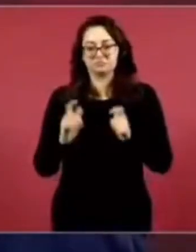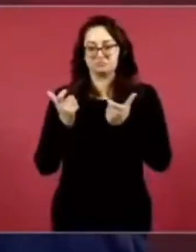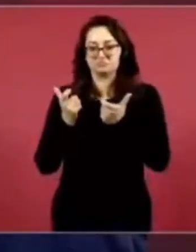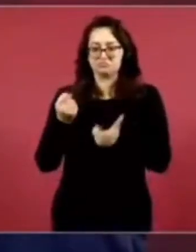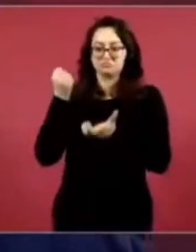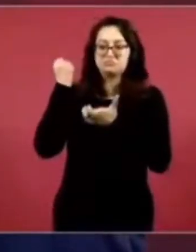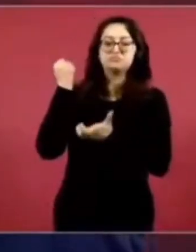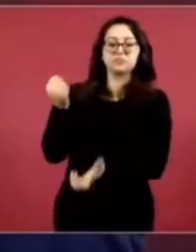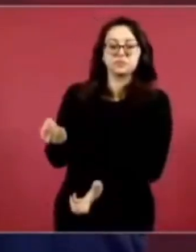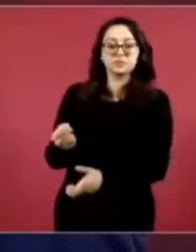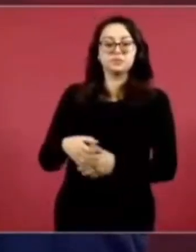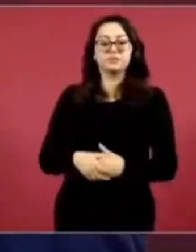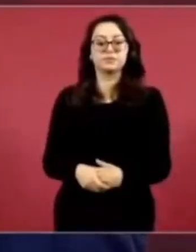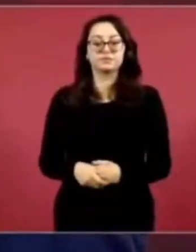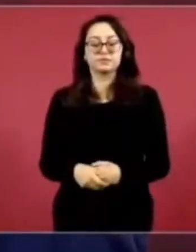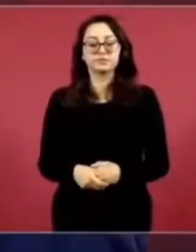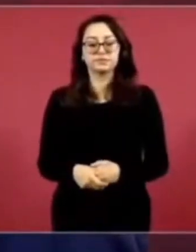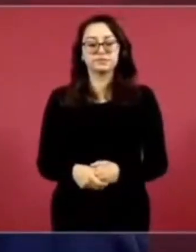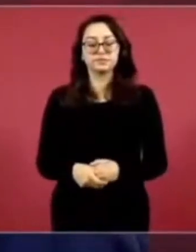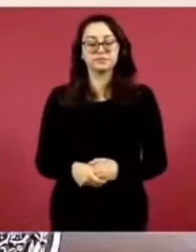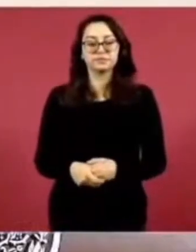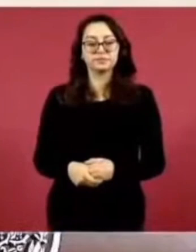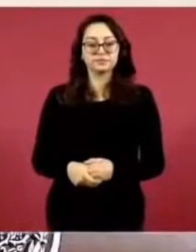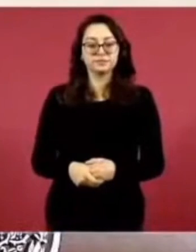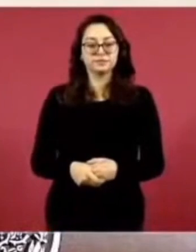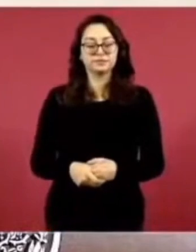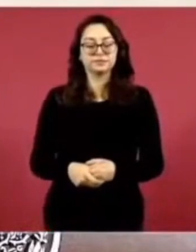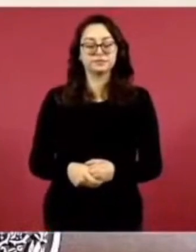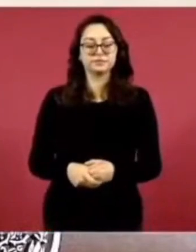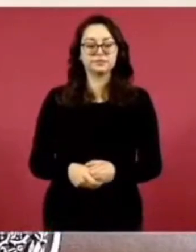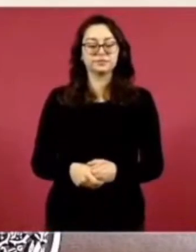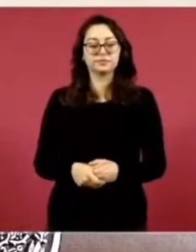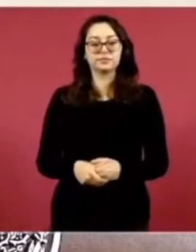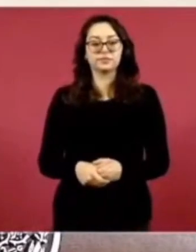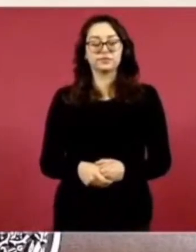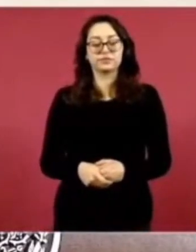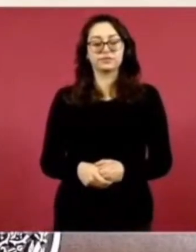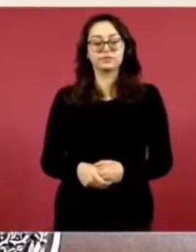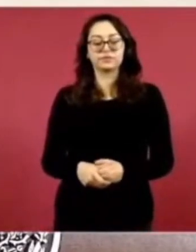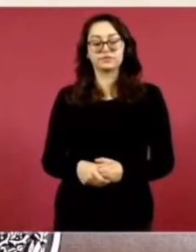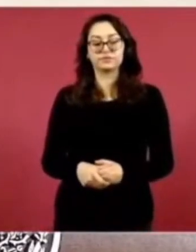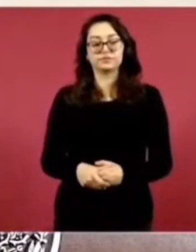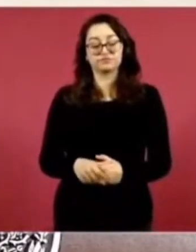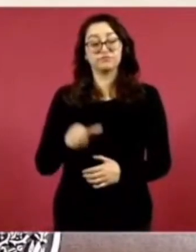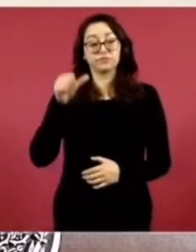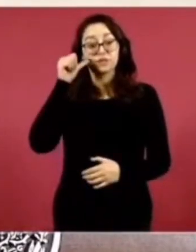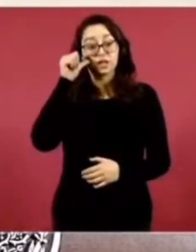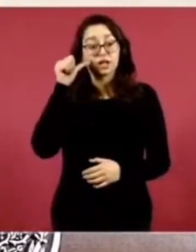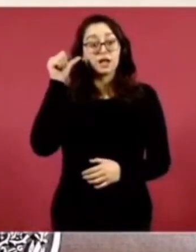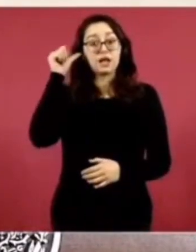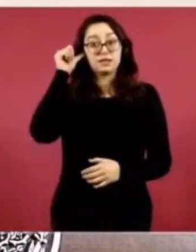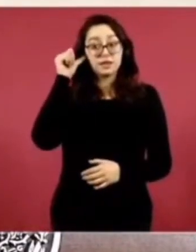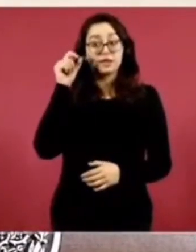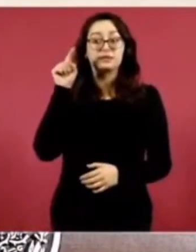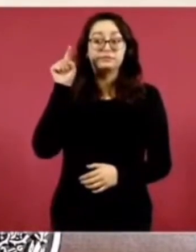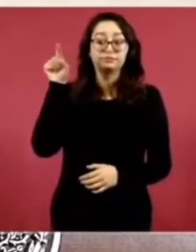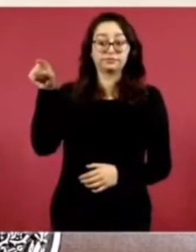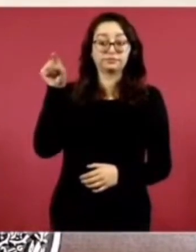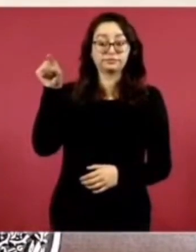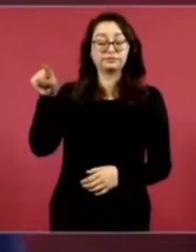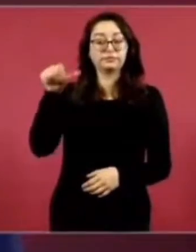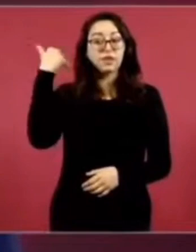se informó que ya inició el tianguis del bienestar en